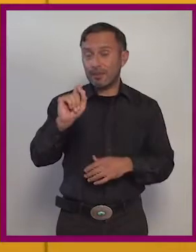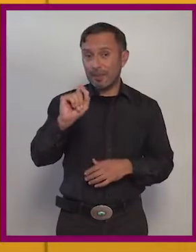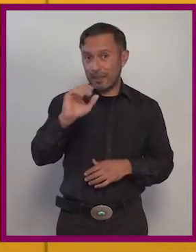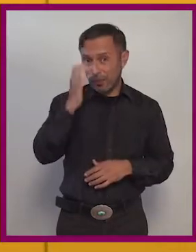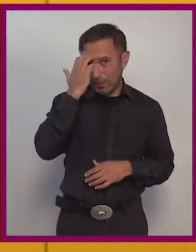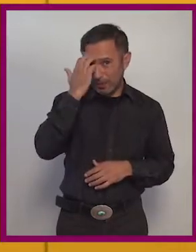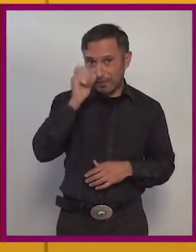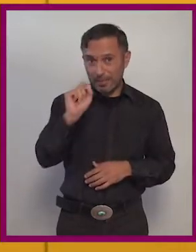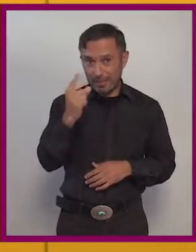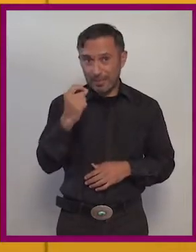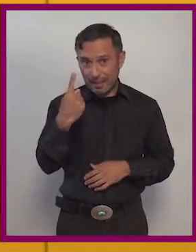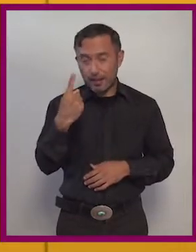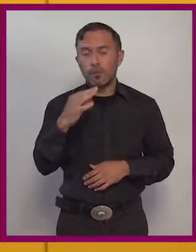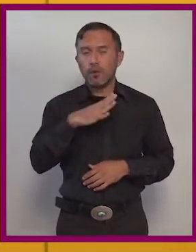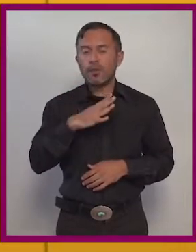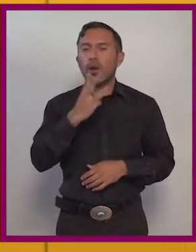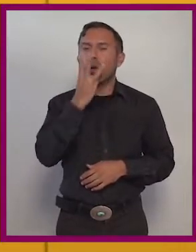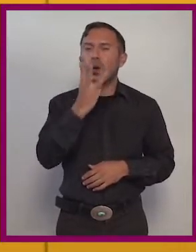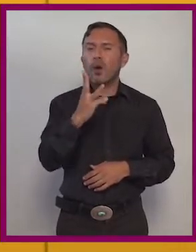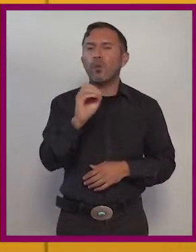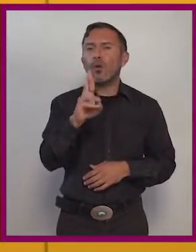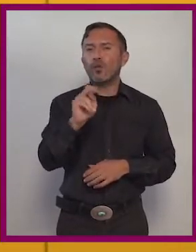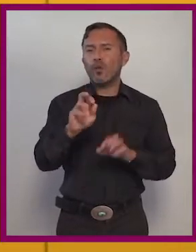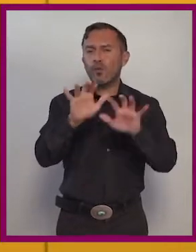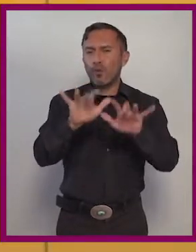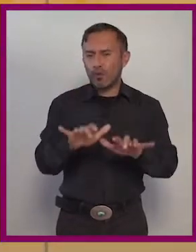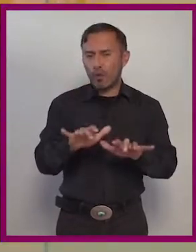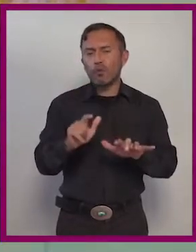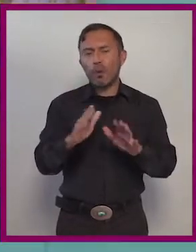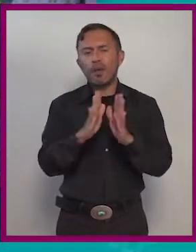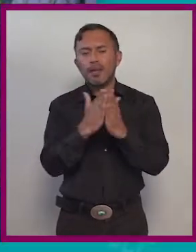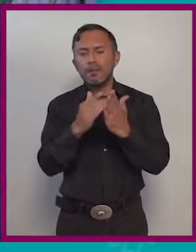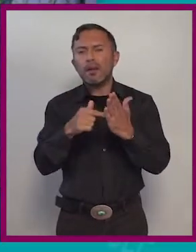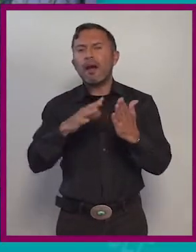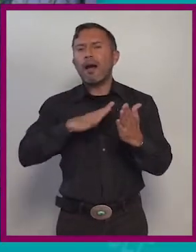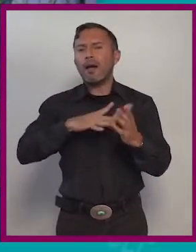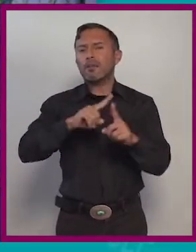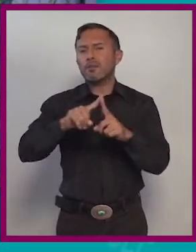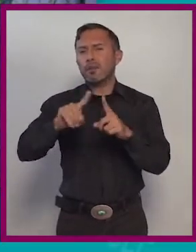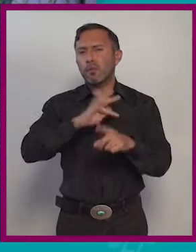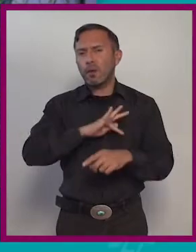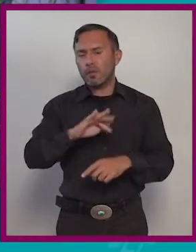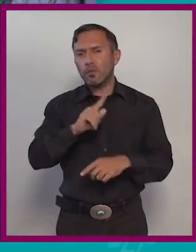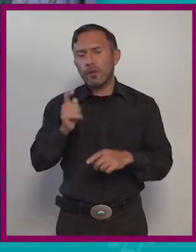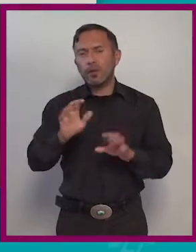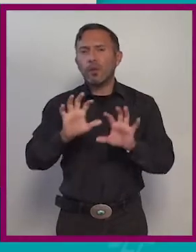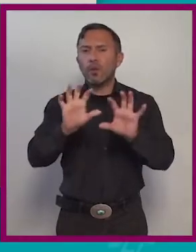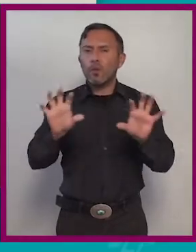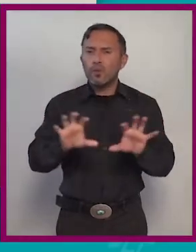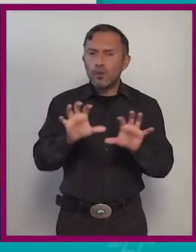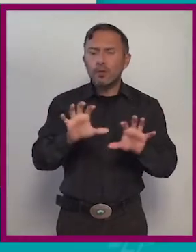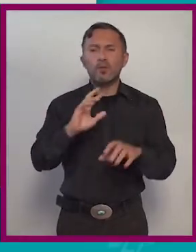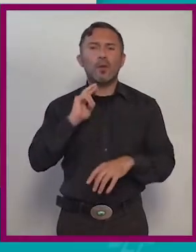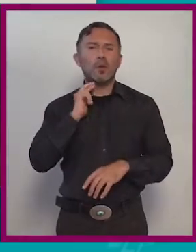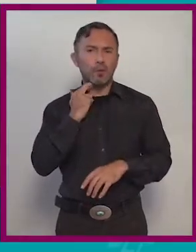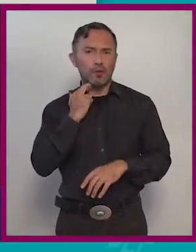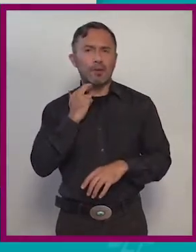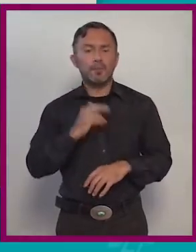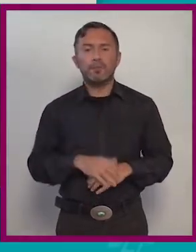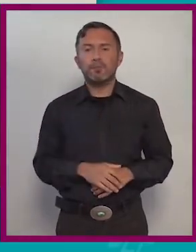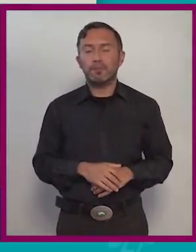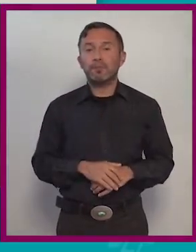manejo de Word y las posibilidades literarias. Además, pensamiento computacional y robótica. En